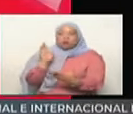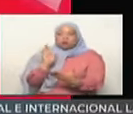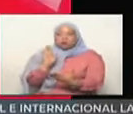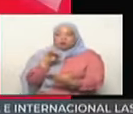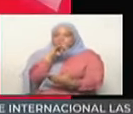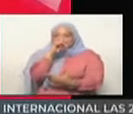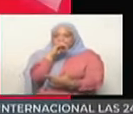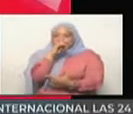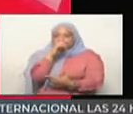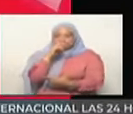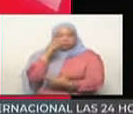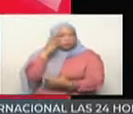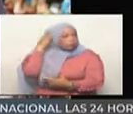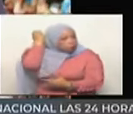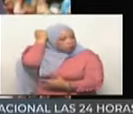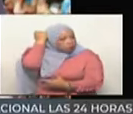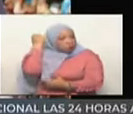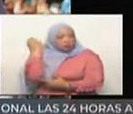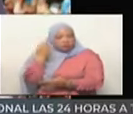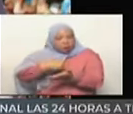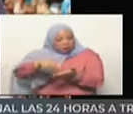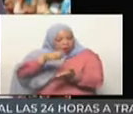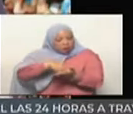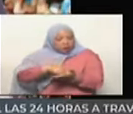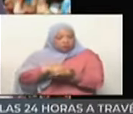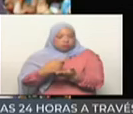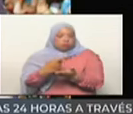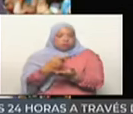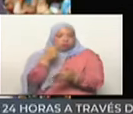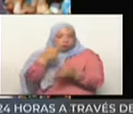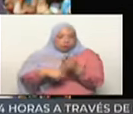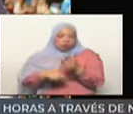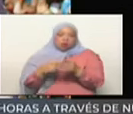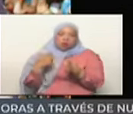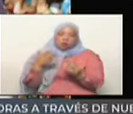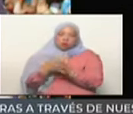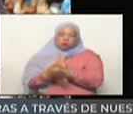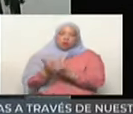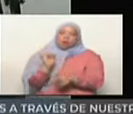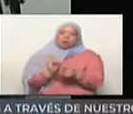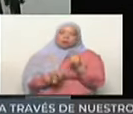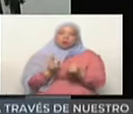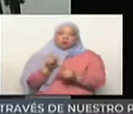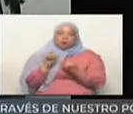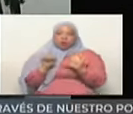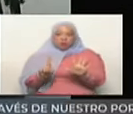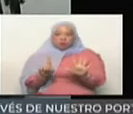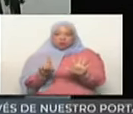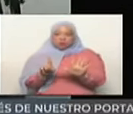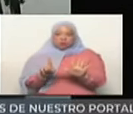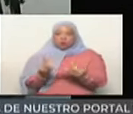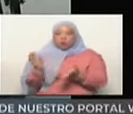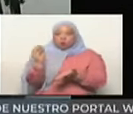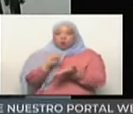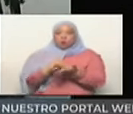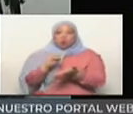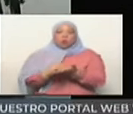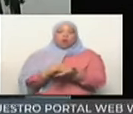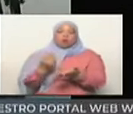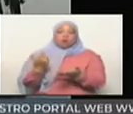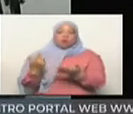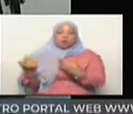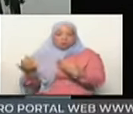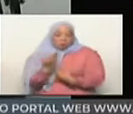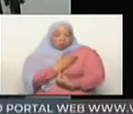Nazaret Ñañez. No exenta de peligro. Yo me enfrenté, por lo menos en 6 oportunidades, a posibilidades de